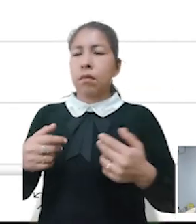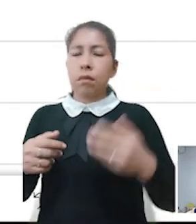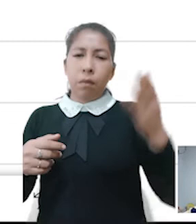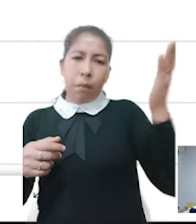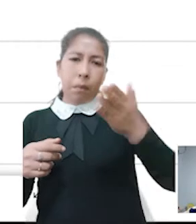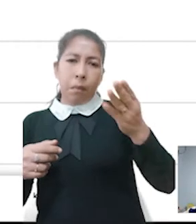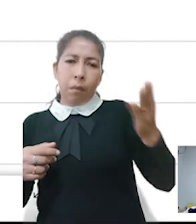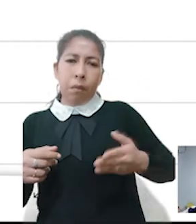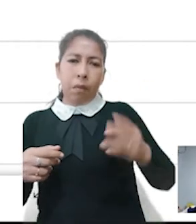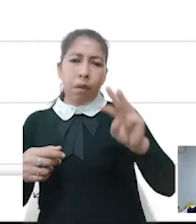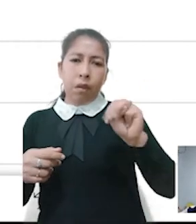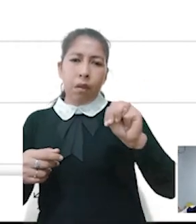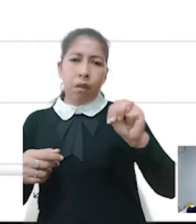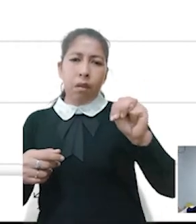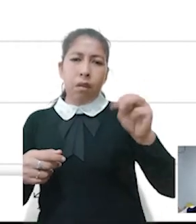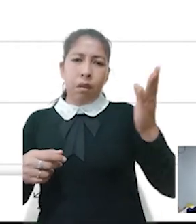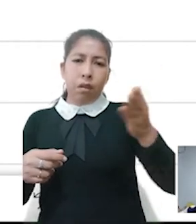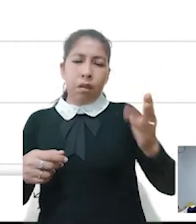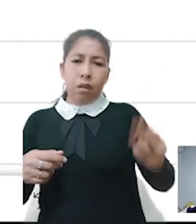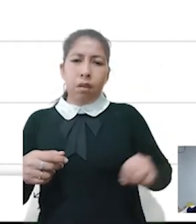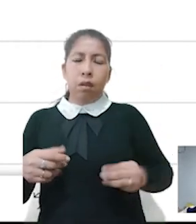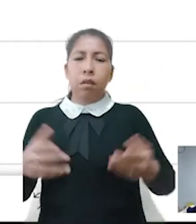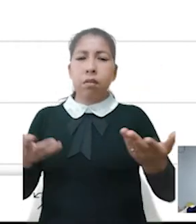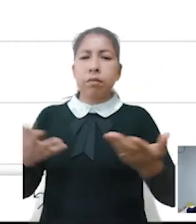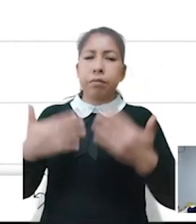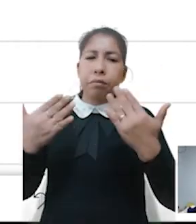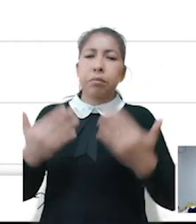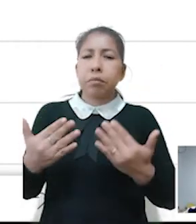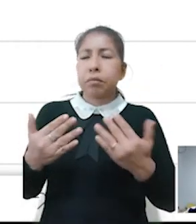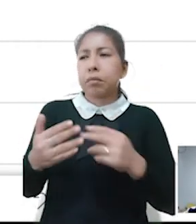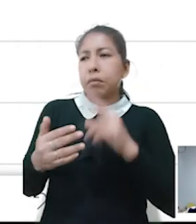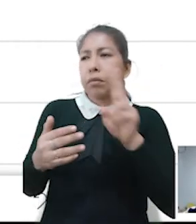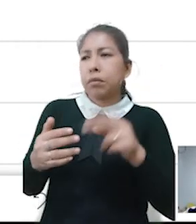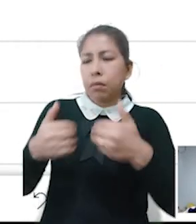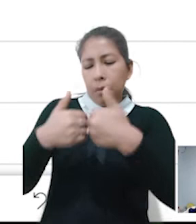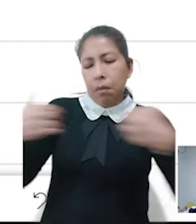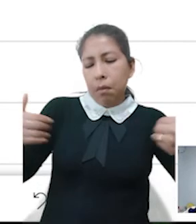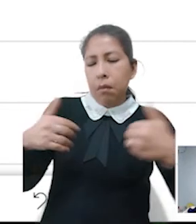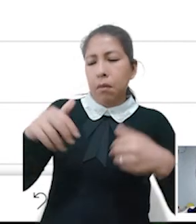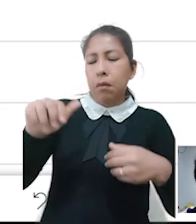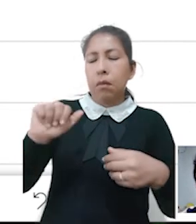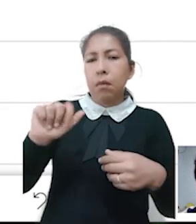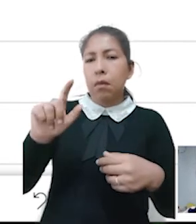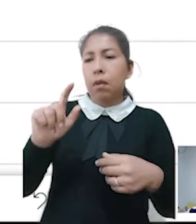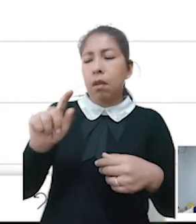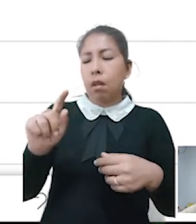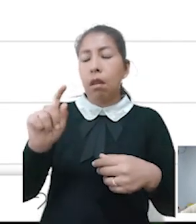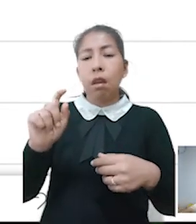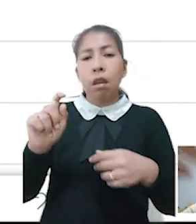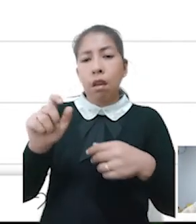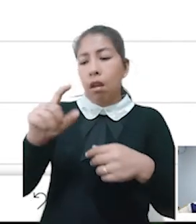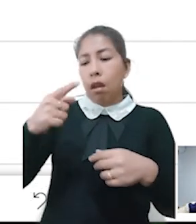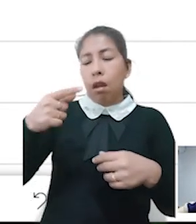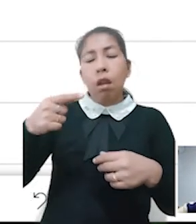unidad de medida, se va a simplificar y voy a despejar de esta función el ángulo agudo. Tangente pasa como